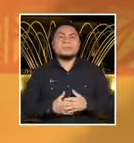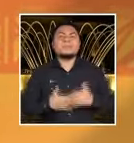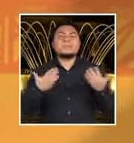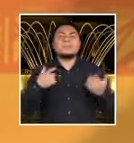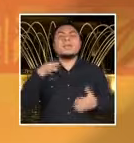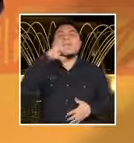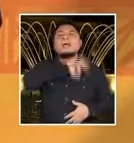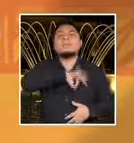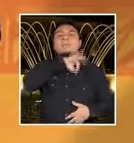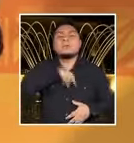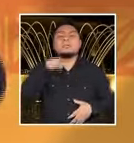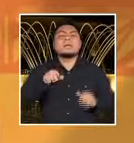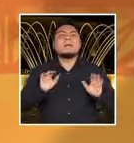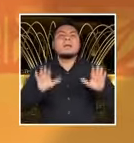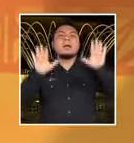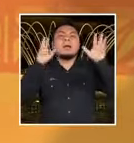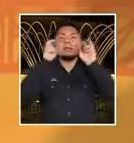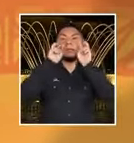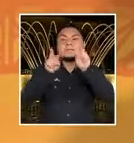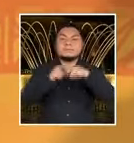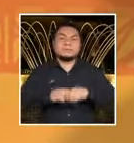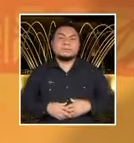que aprovechar esas maravillas que hemos visto.